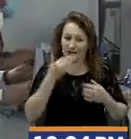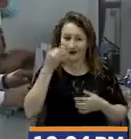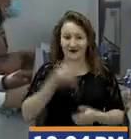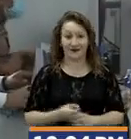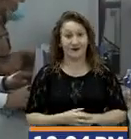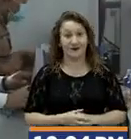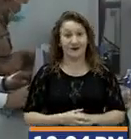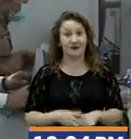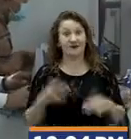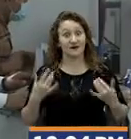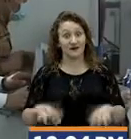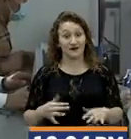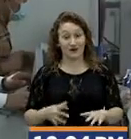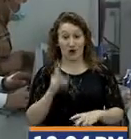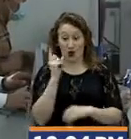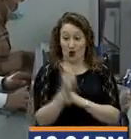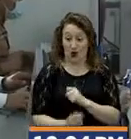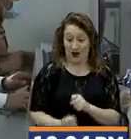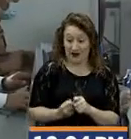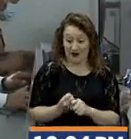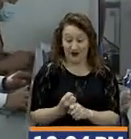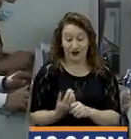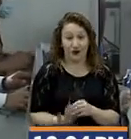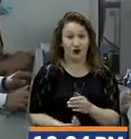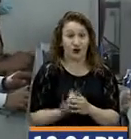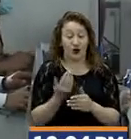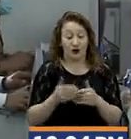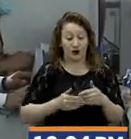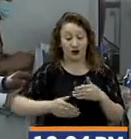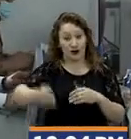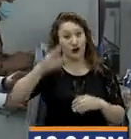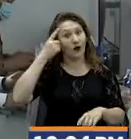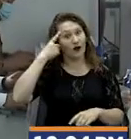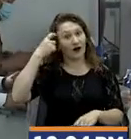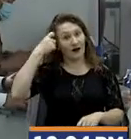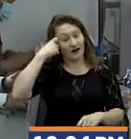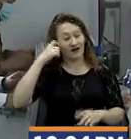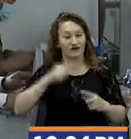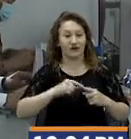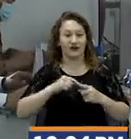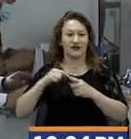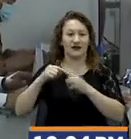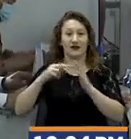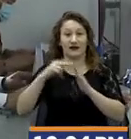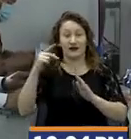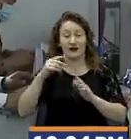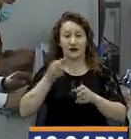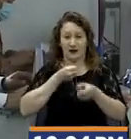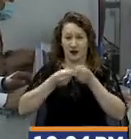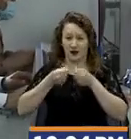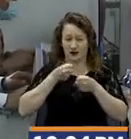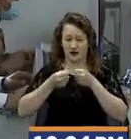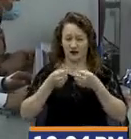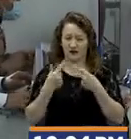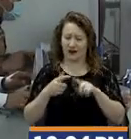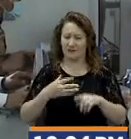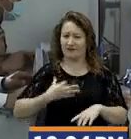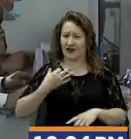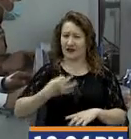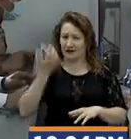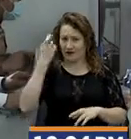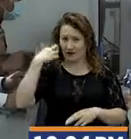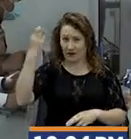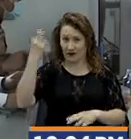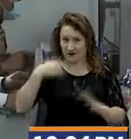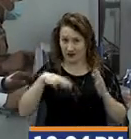Entonces, asumimos un año nuevo como un reto especial, técnico, periodístico, pero además con mucha ética y con mucho